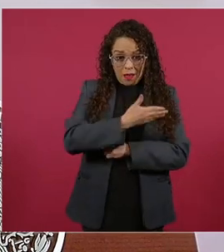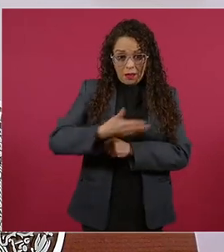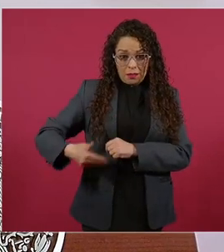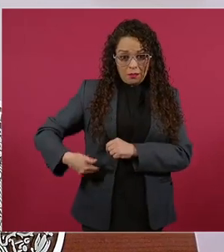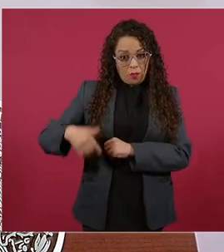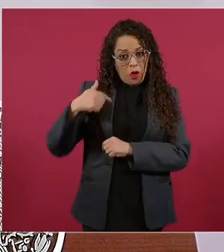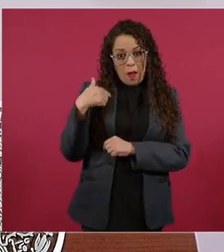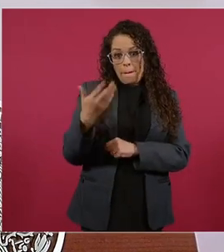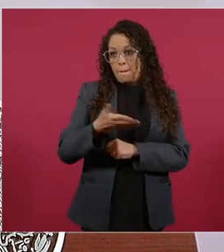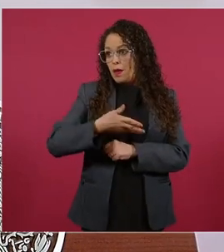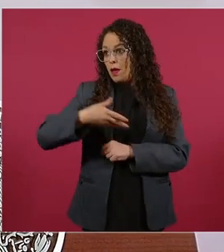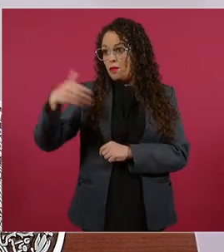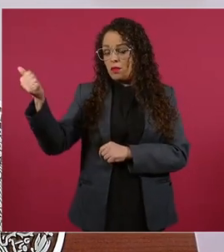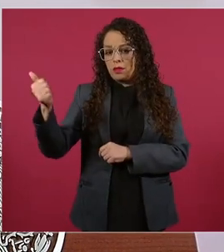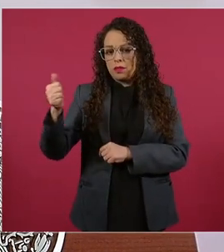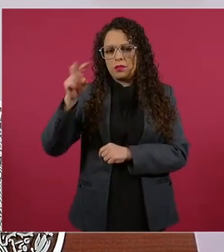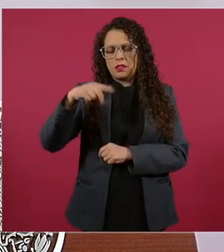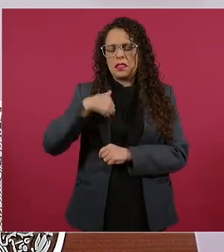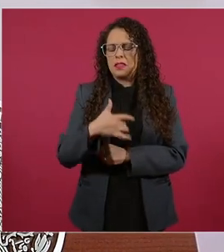con la